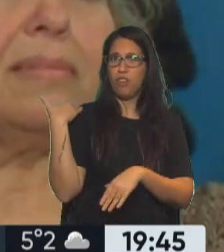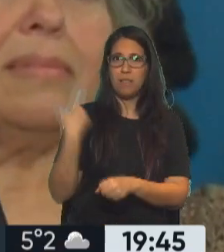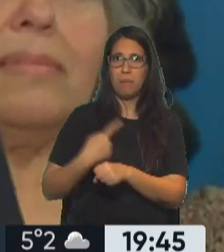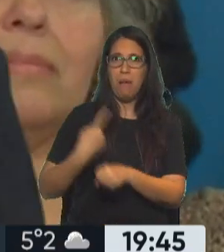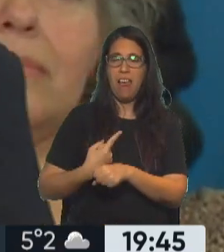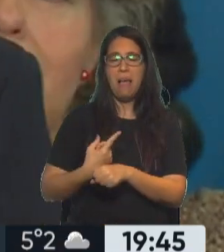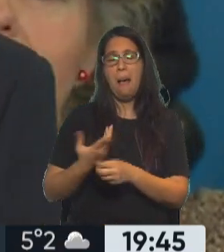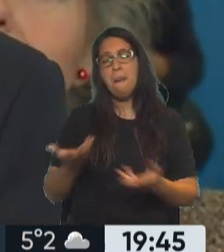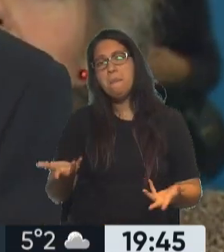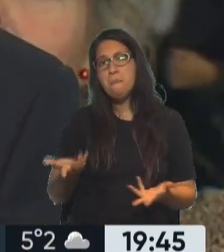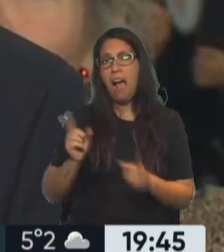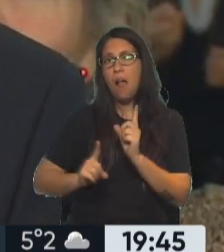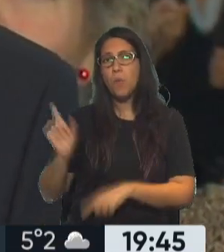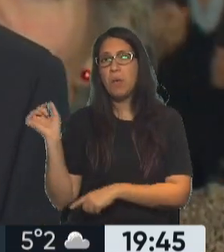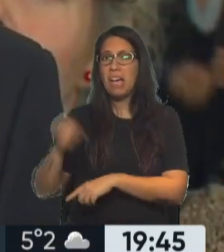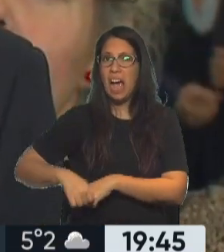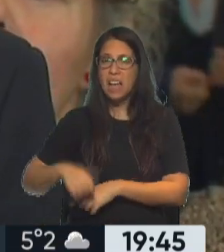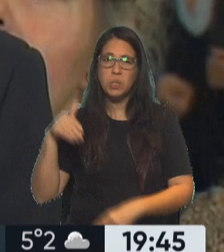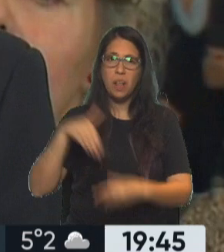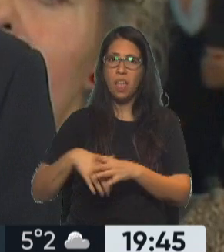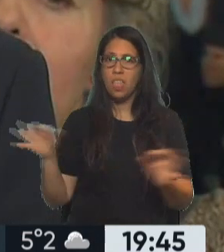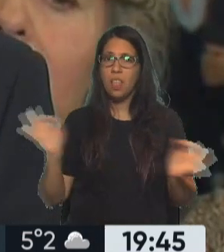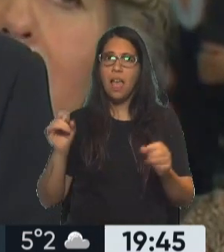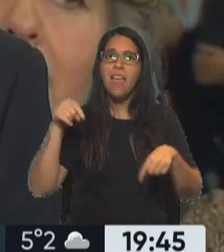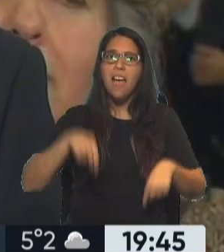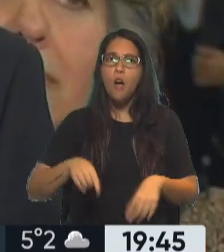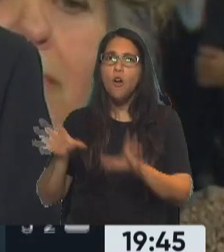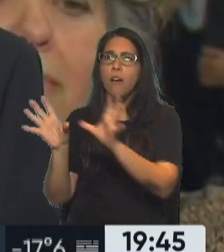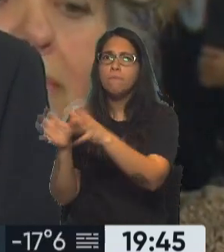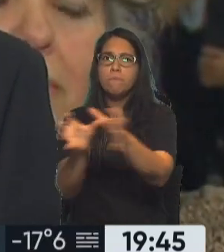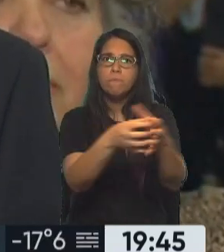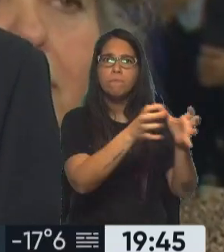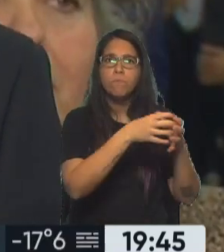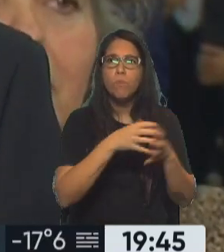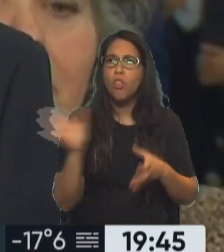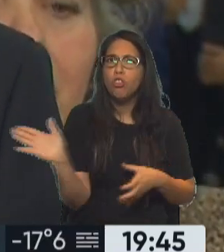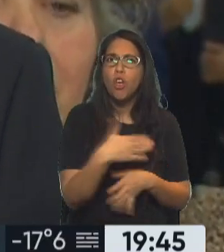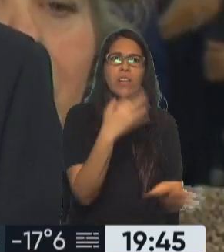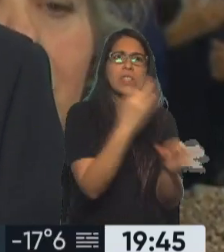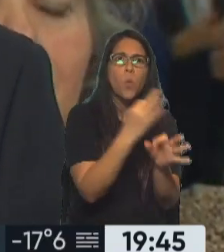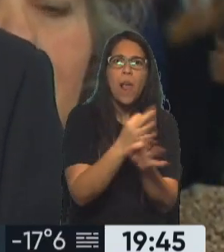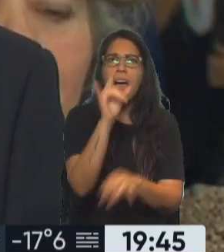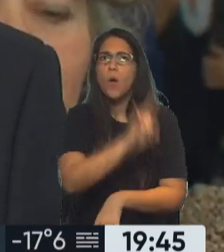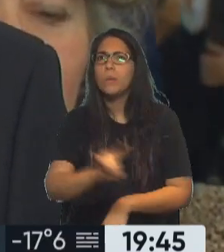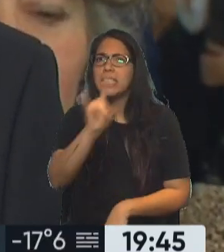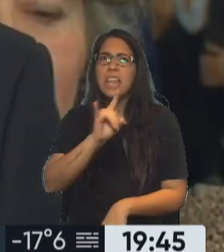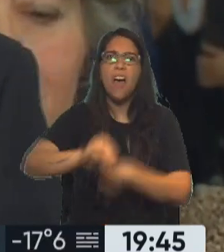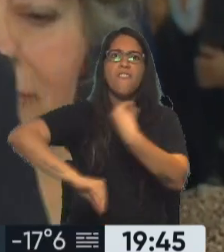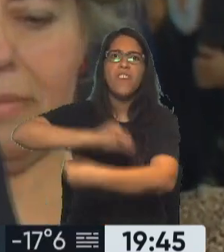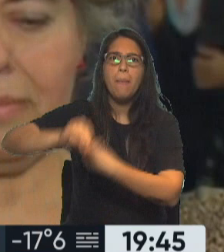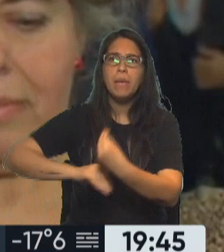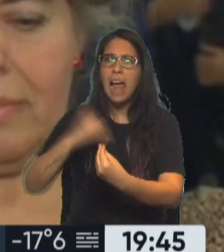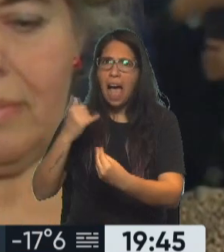que ahora esto se está debatiendo en cada uno de los núcleos, ¿no? En los núcleos familiares, en las escuelas, en las universidades, hay